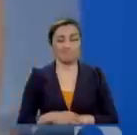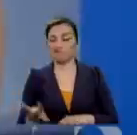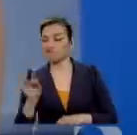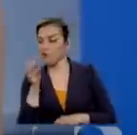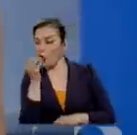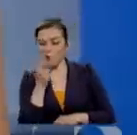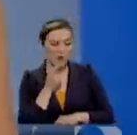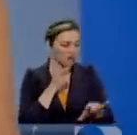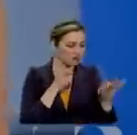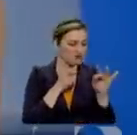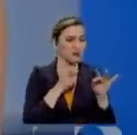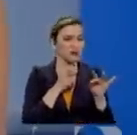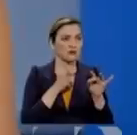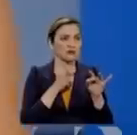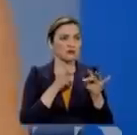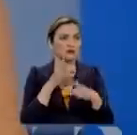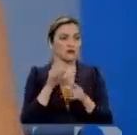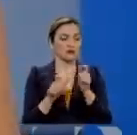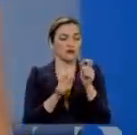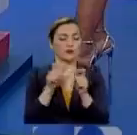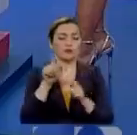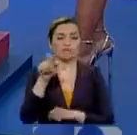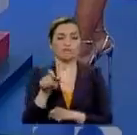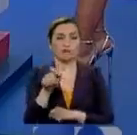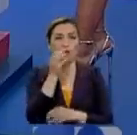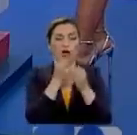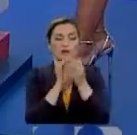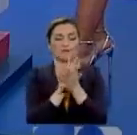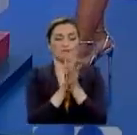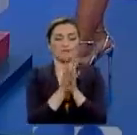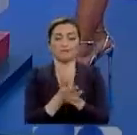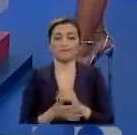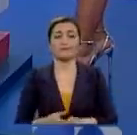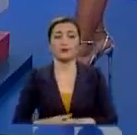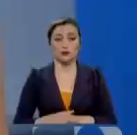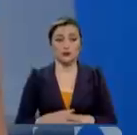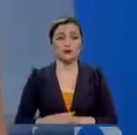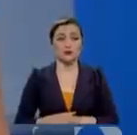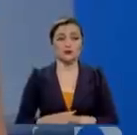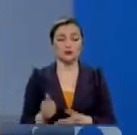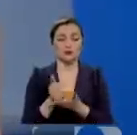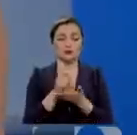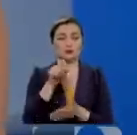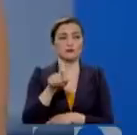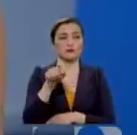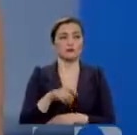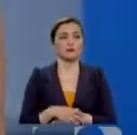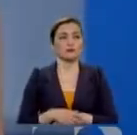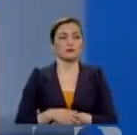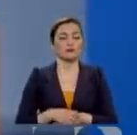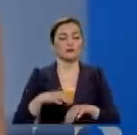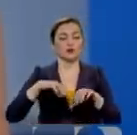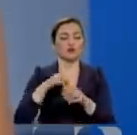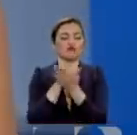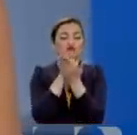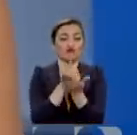que esto nos gusta, esto no, cuando hay personas que en realidad no tienen cómo escoger y que necesitan hoy de nuestra ayuda. El GAD parroquial de Nono